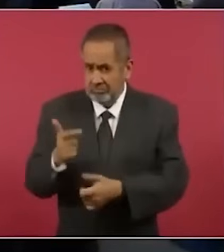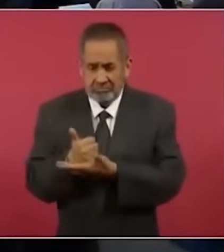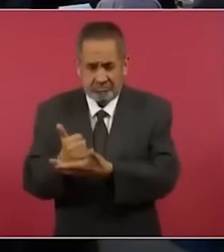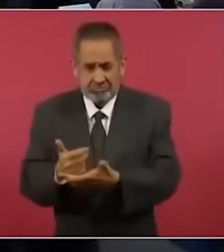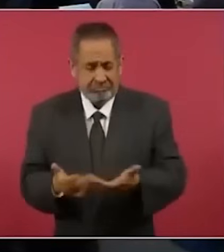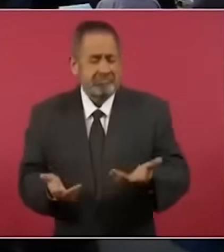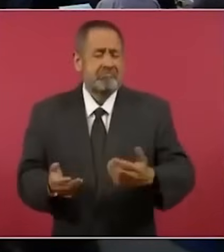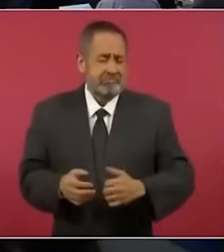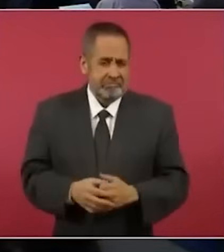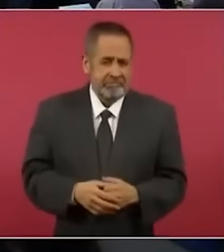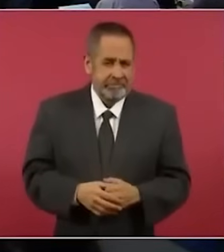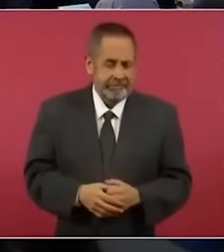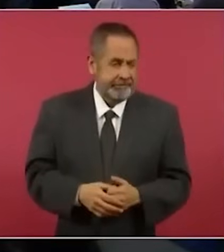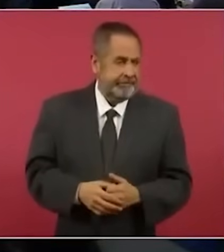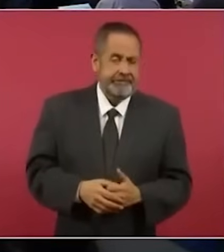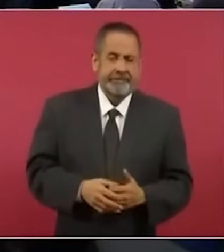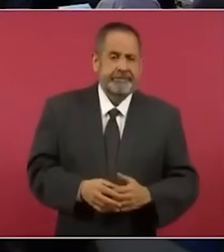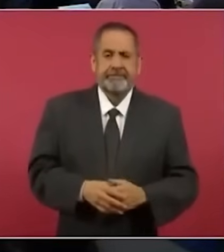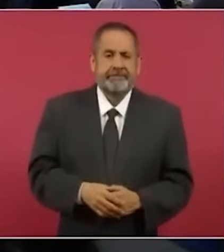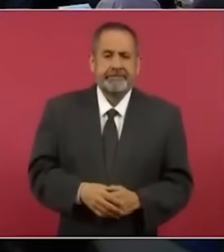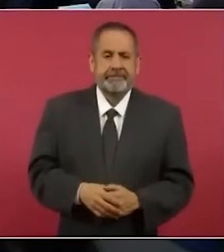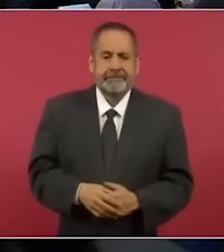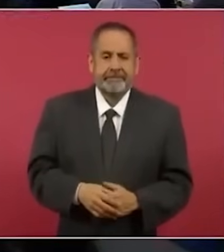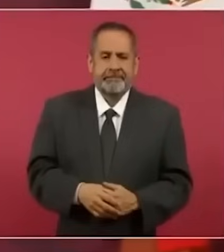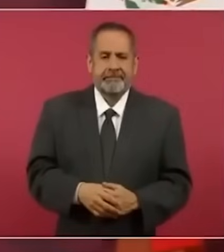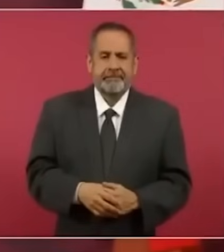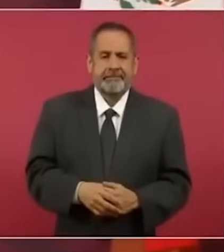aún con